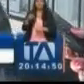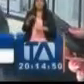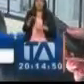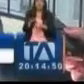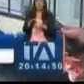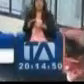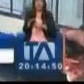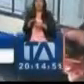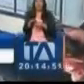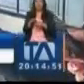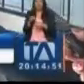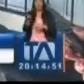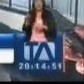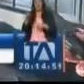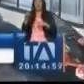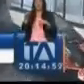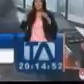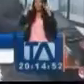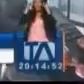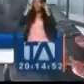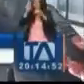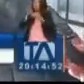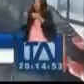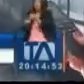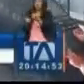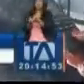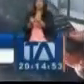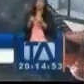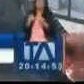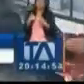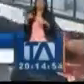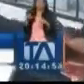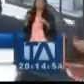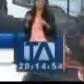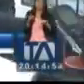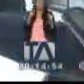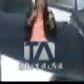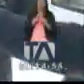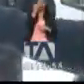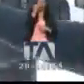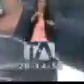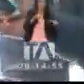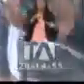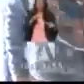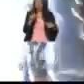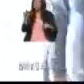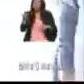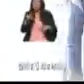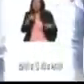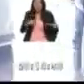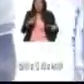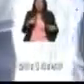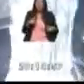por la burguesía, que está liderado por Lasso, y también hay una decisión de la CONAI que vamos a dar. ¿Ni por Lenin, entonces? Gracias.